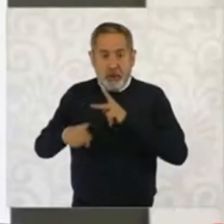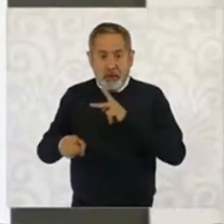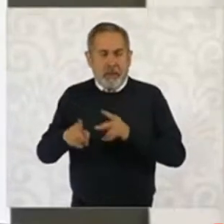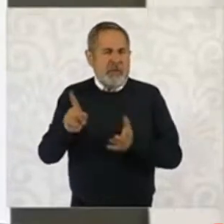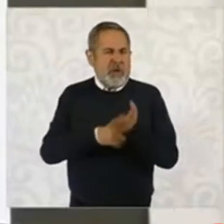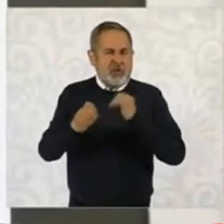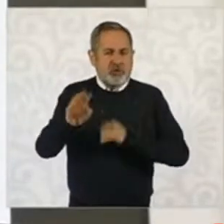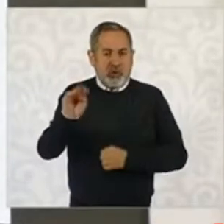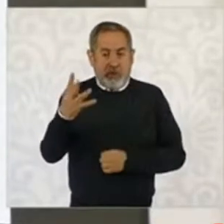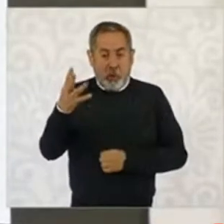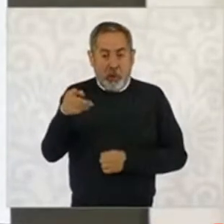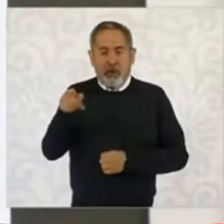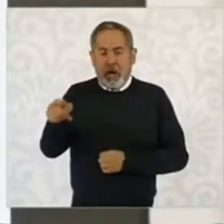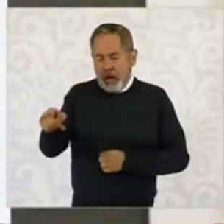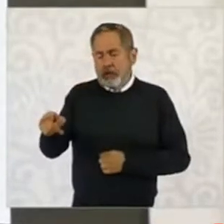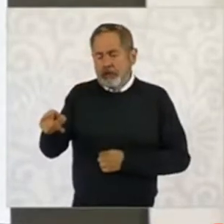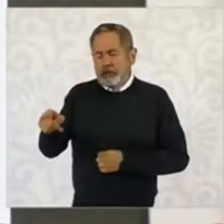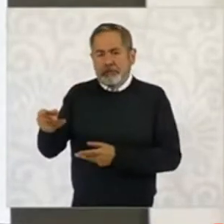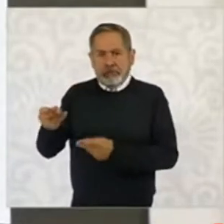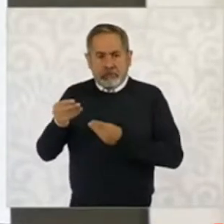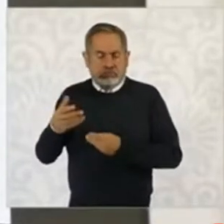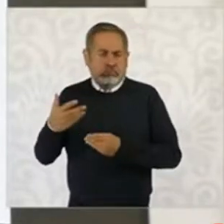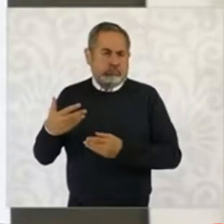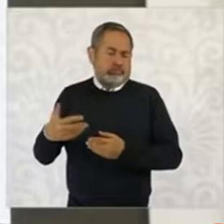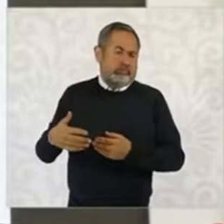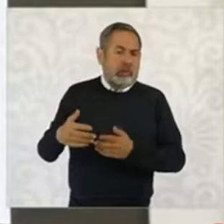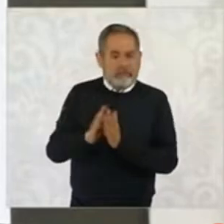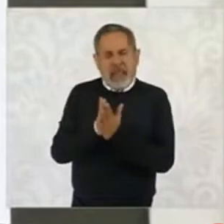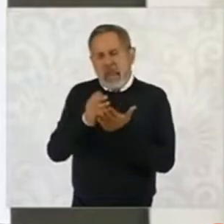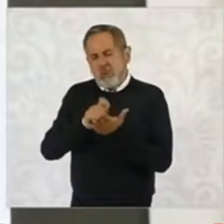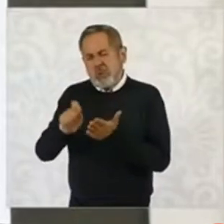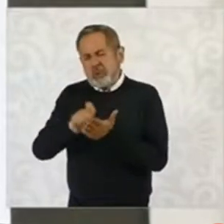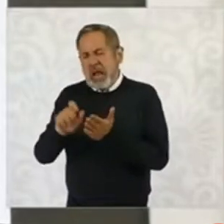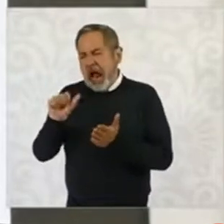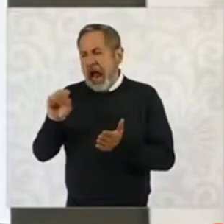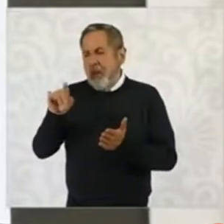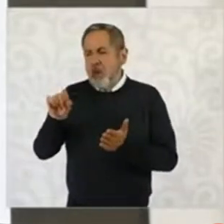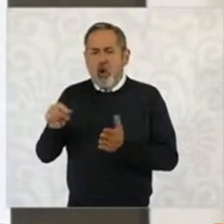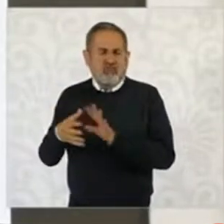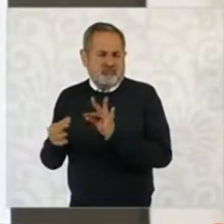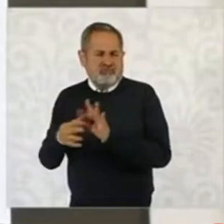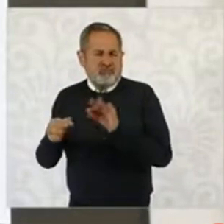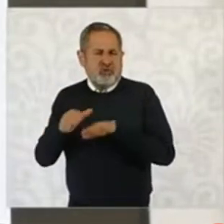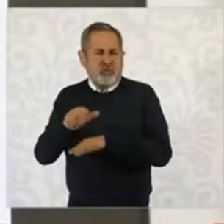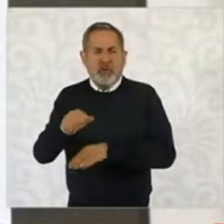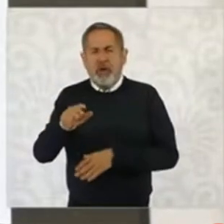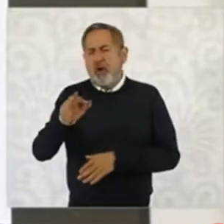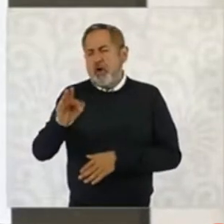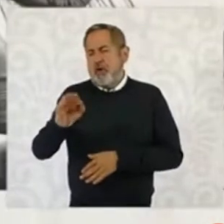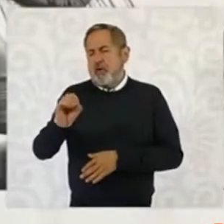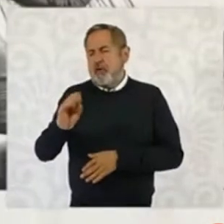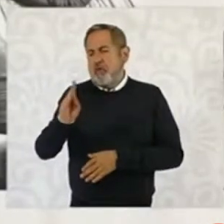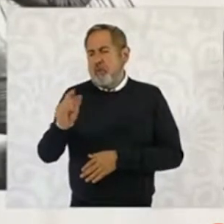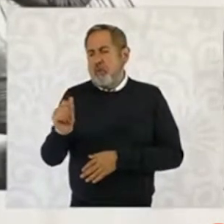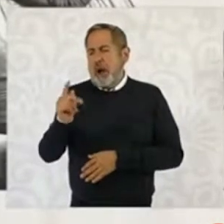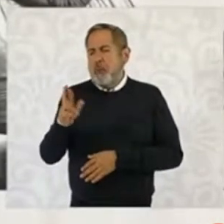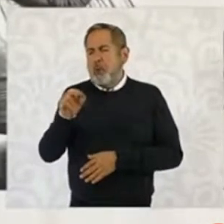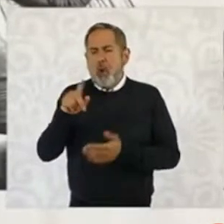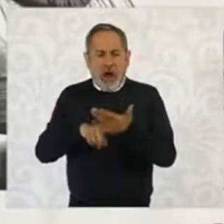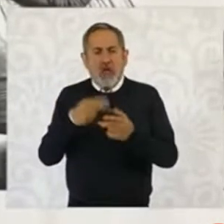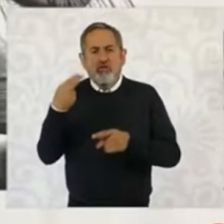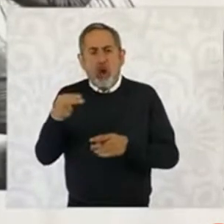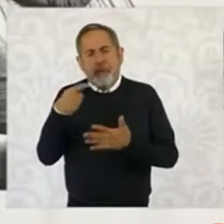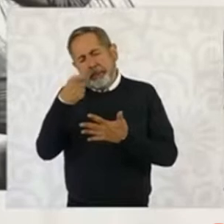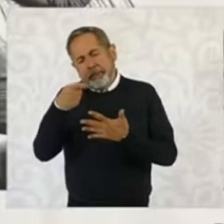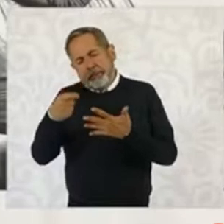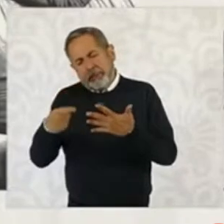mucho sobre esto, el propio presidente López Obrador tiene un libro del Fobaproa, donde vienen muchos nombres y cómo se